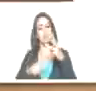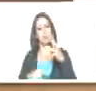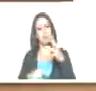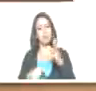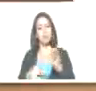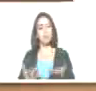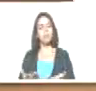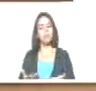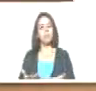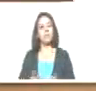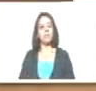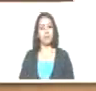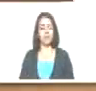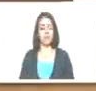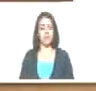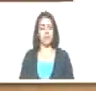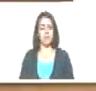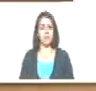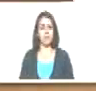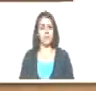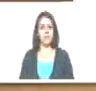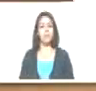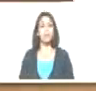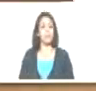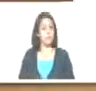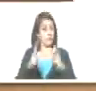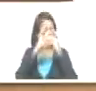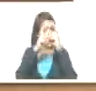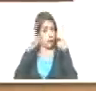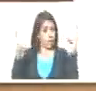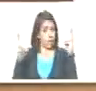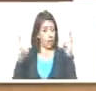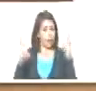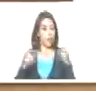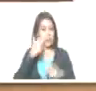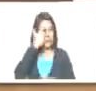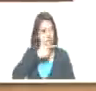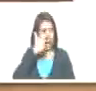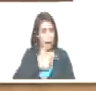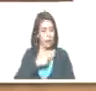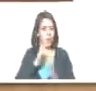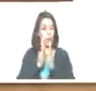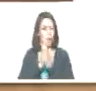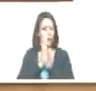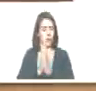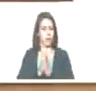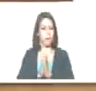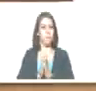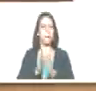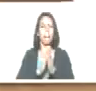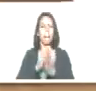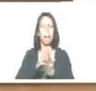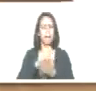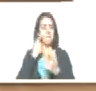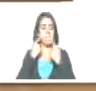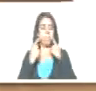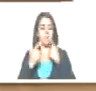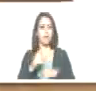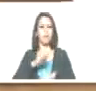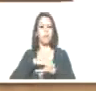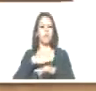vamos a tratar este tema con seriedad y con parsimonia. Porque